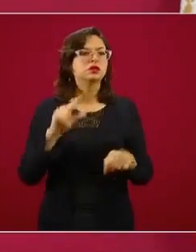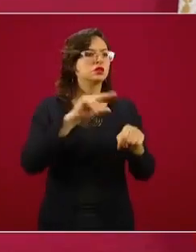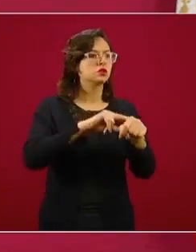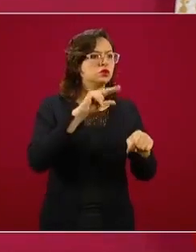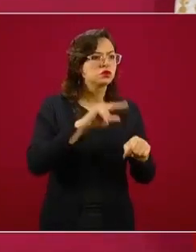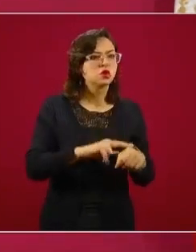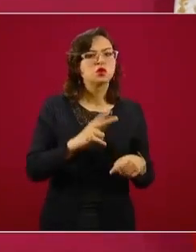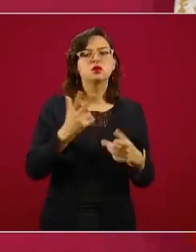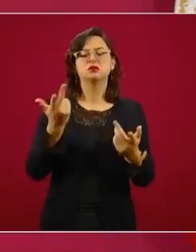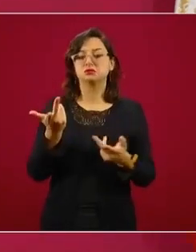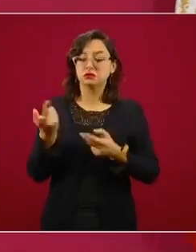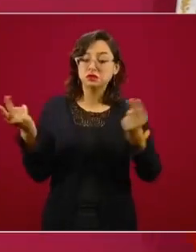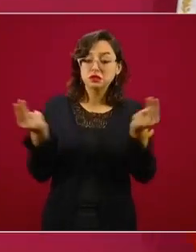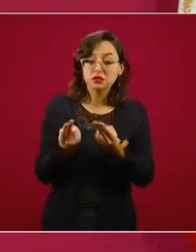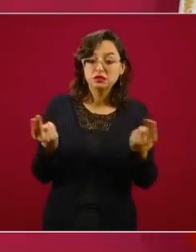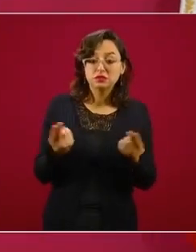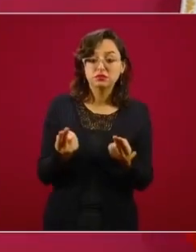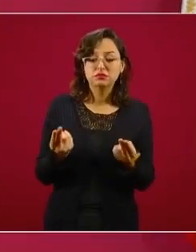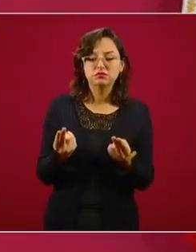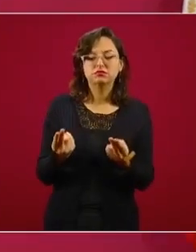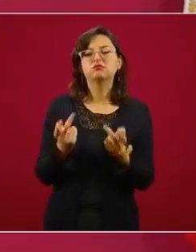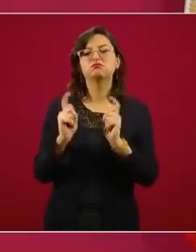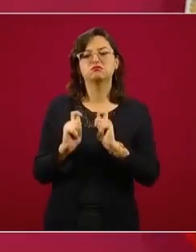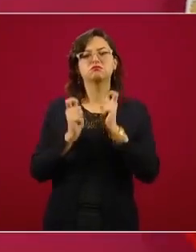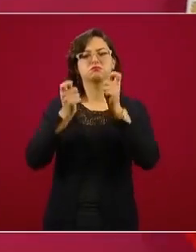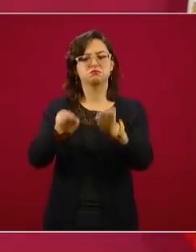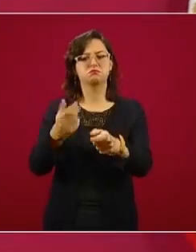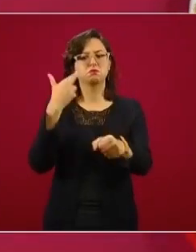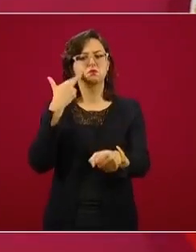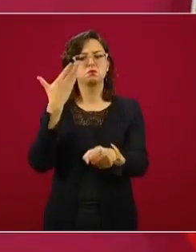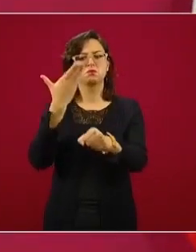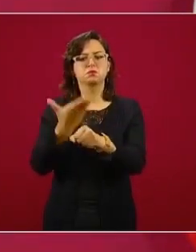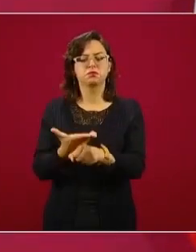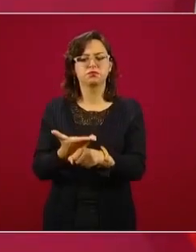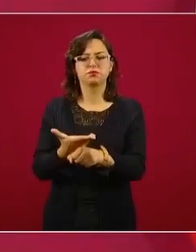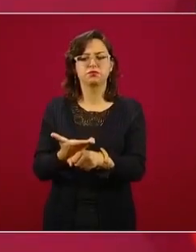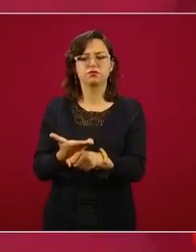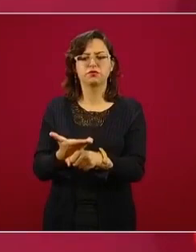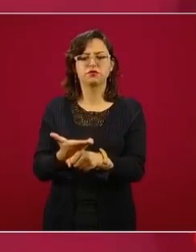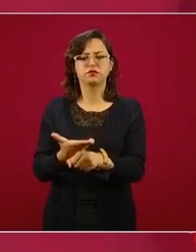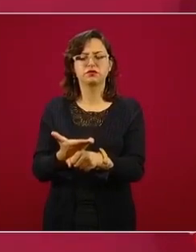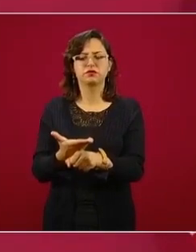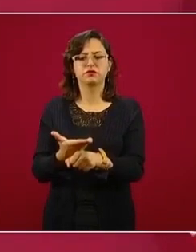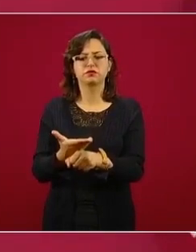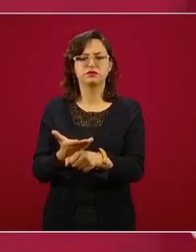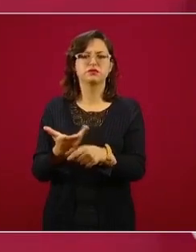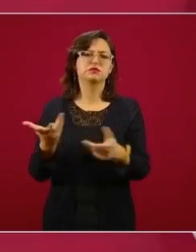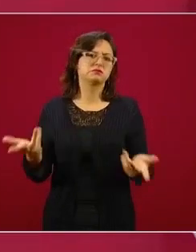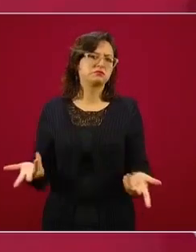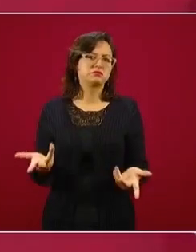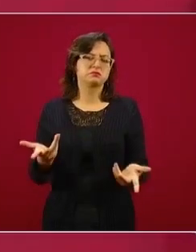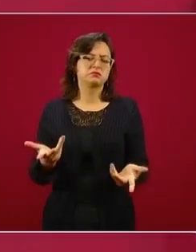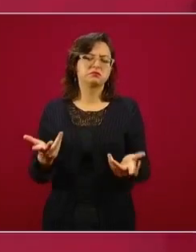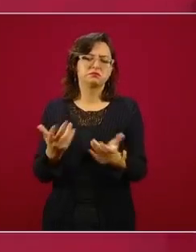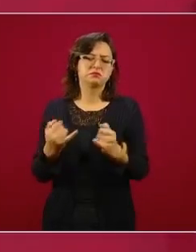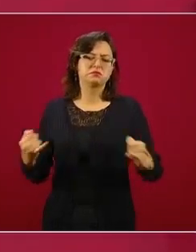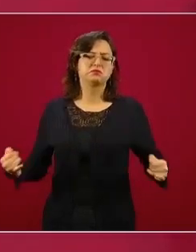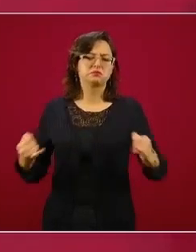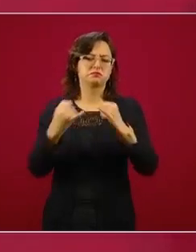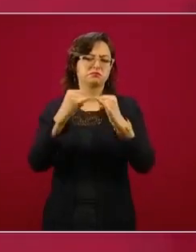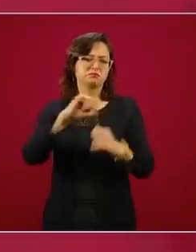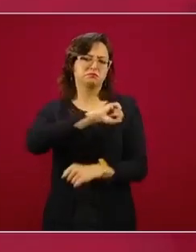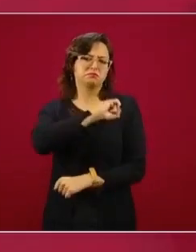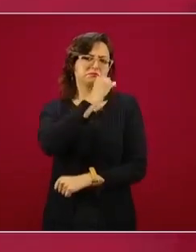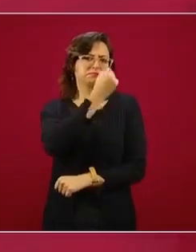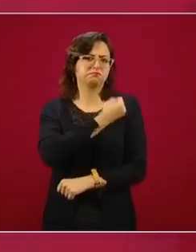médicos, pues van a estar a cargo de las instituciones que sean